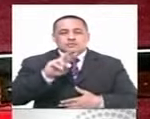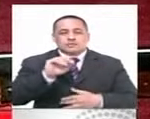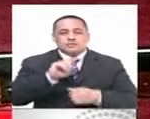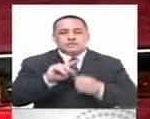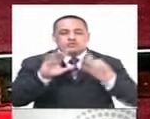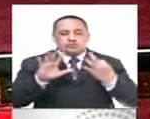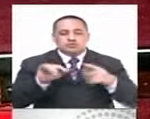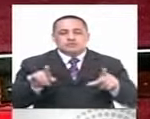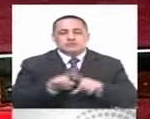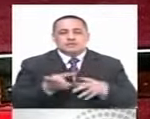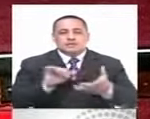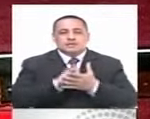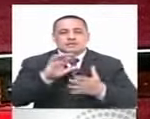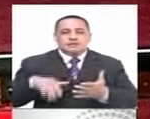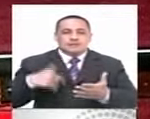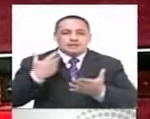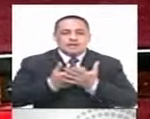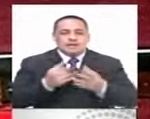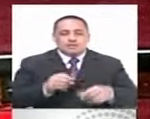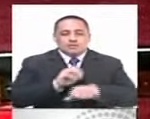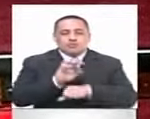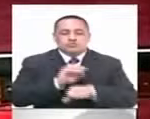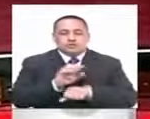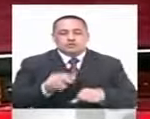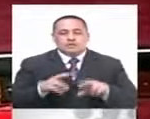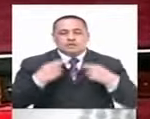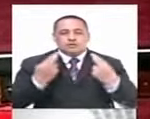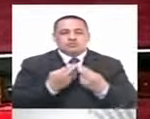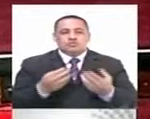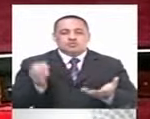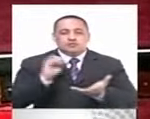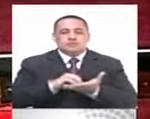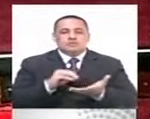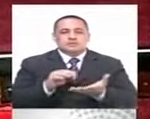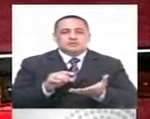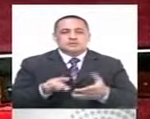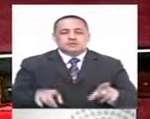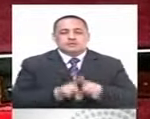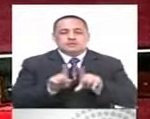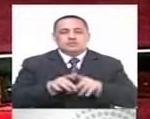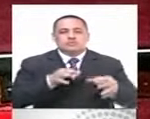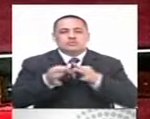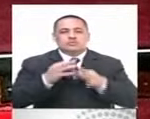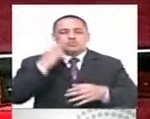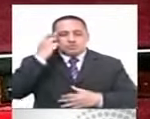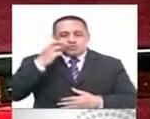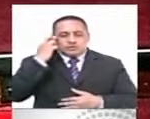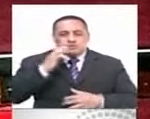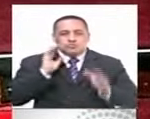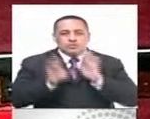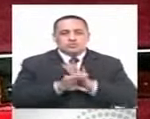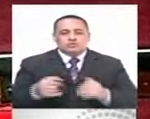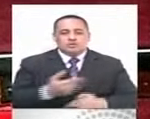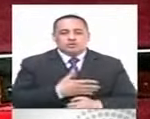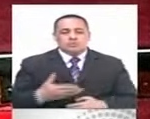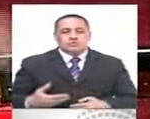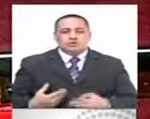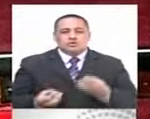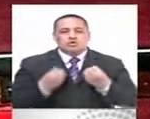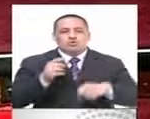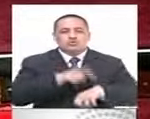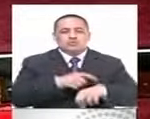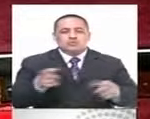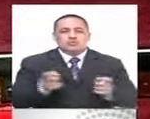fue citado para que venga y tuvimos la sesión de modo virtual. Nos explicó políticas de Estado de corto y